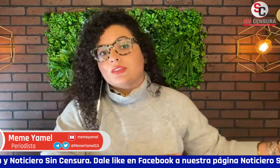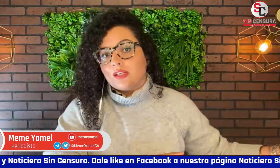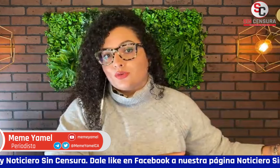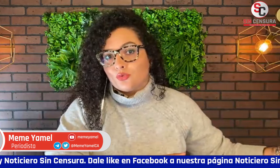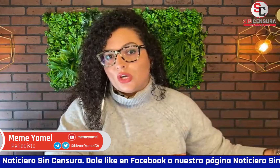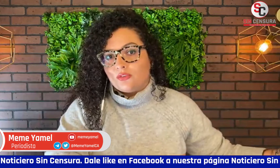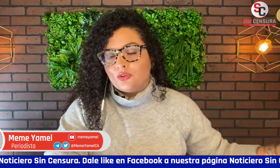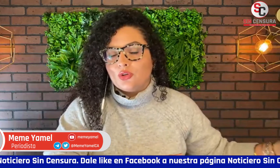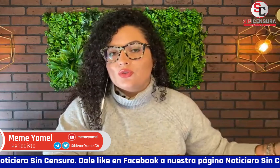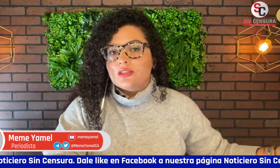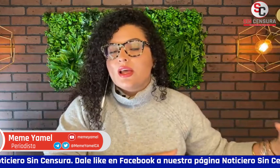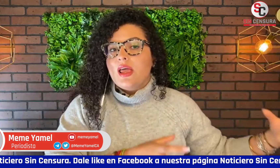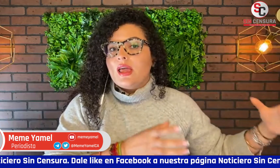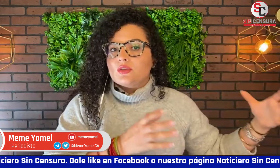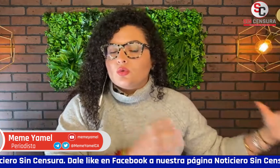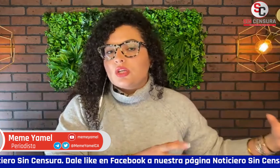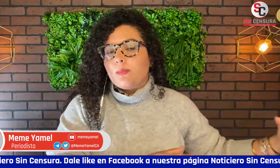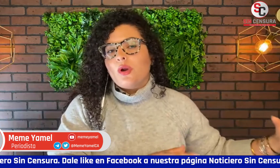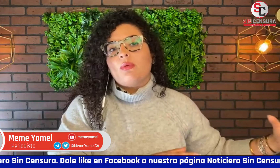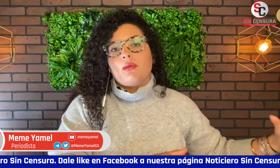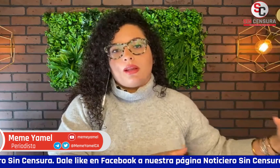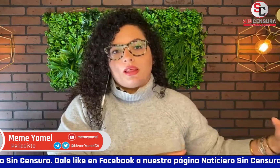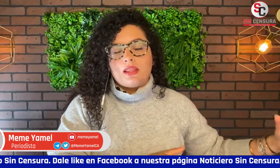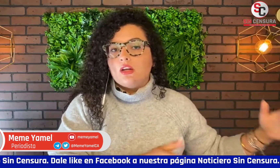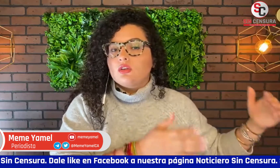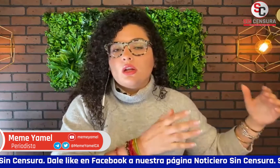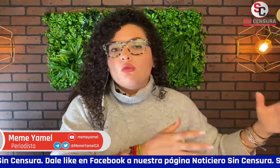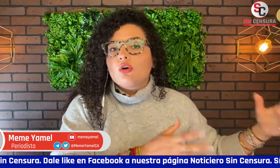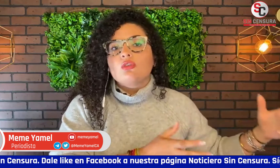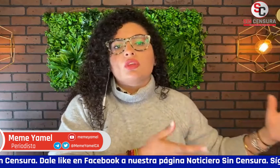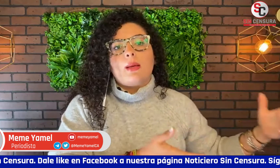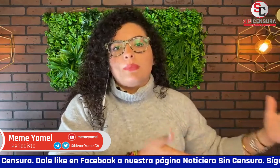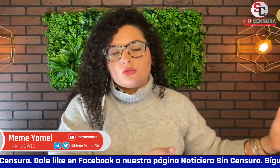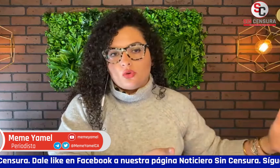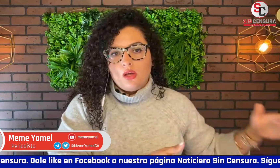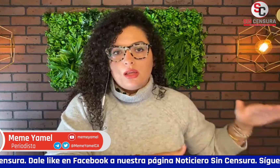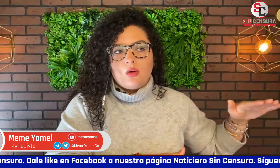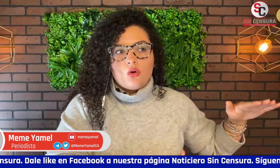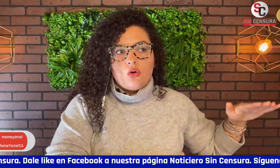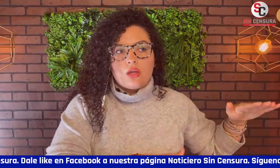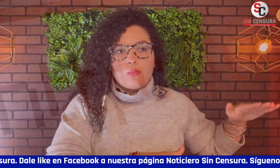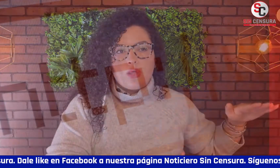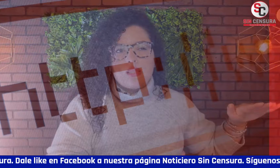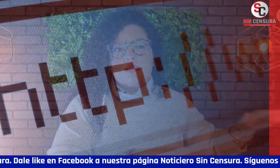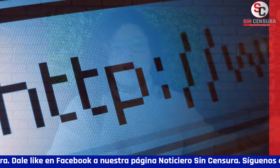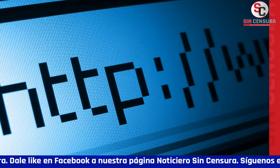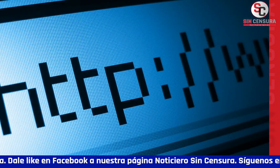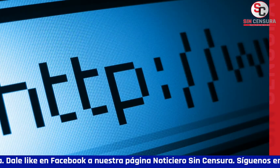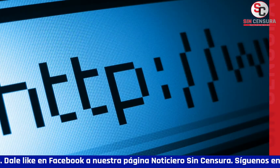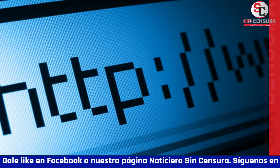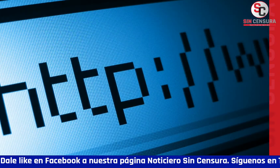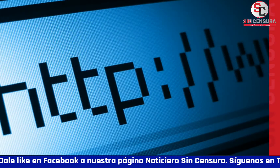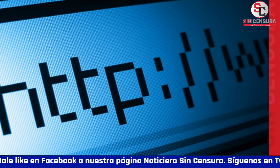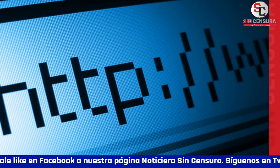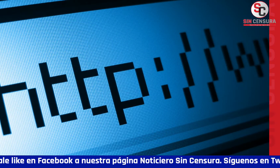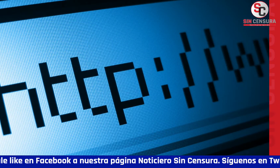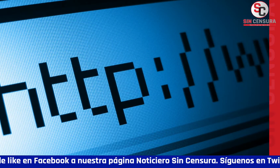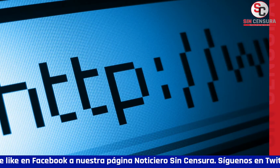y que los está escuchando. Entonces, escucha pura barbaridad y no tiene un contrapeso con lo que pueda decir,